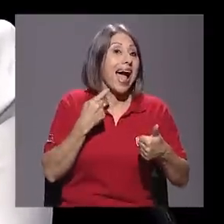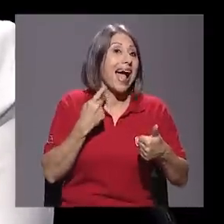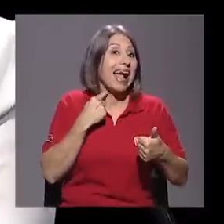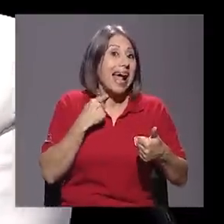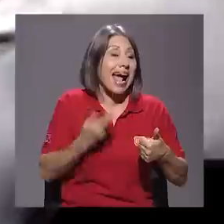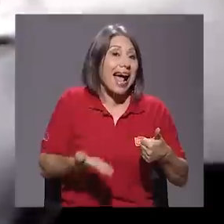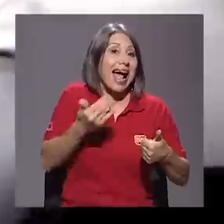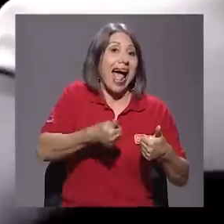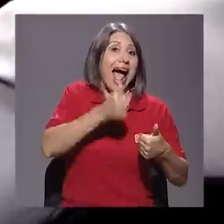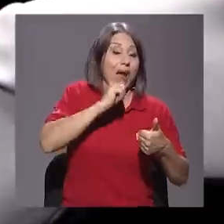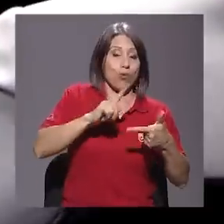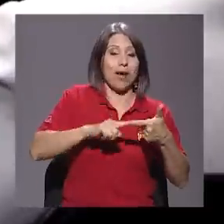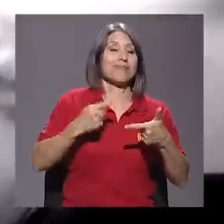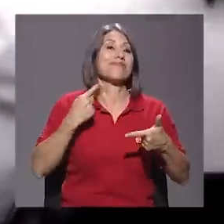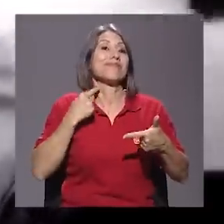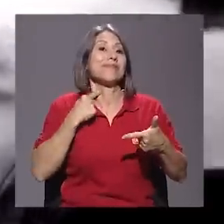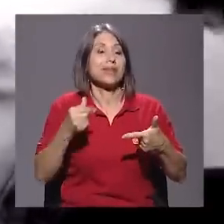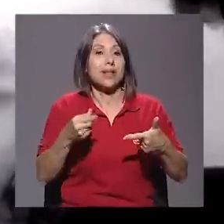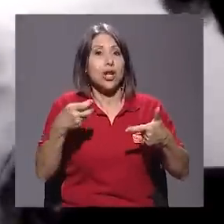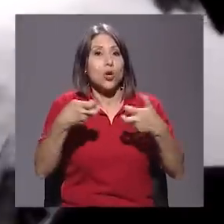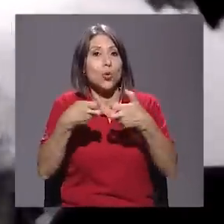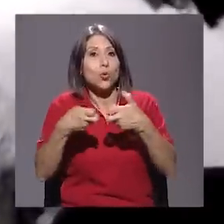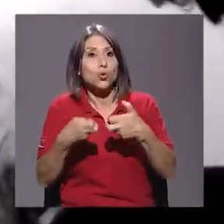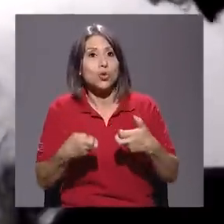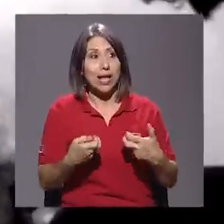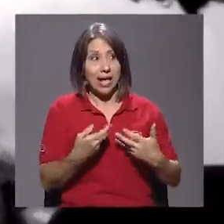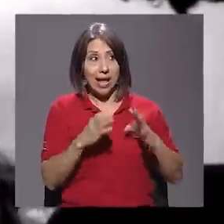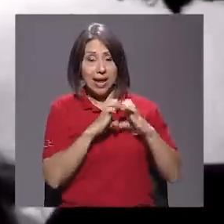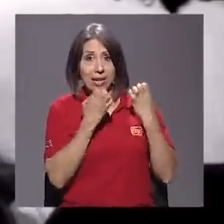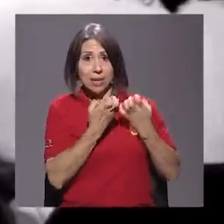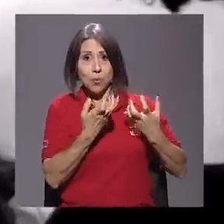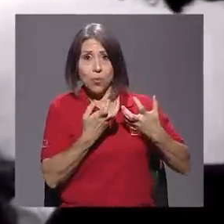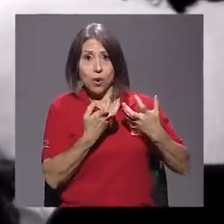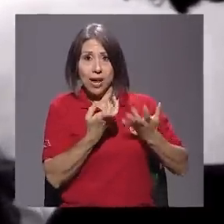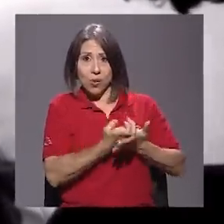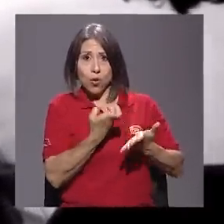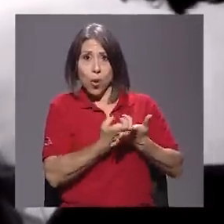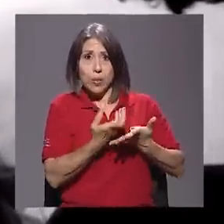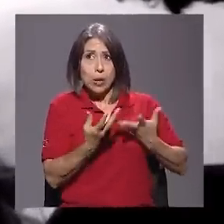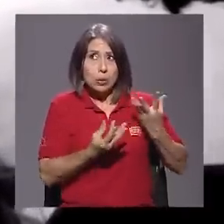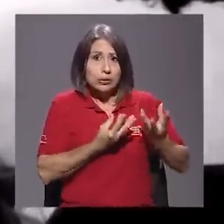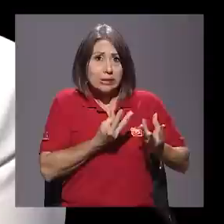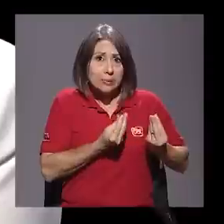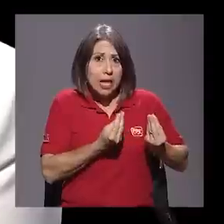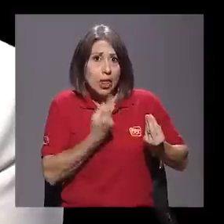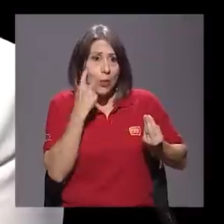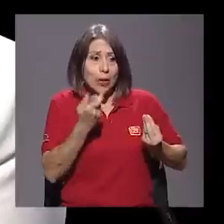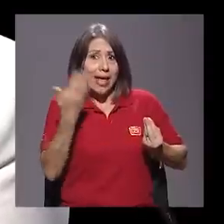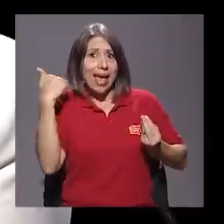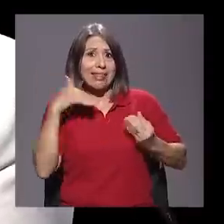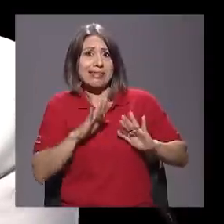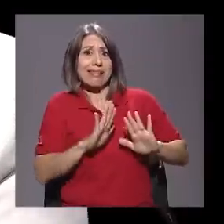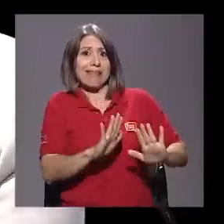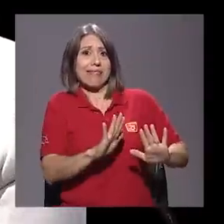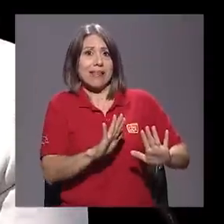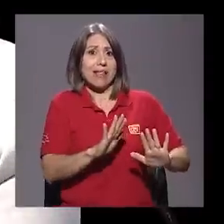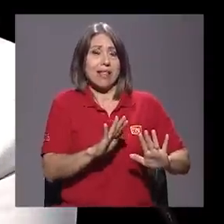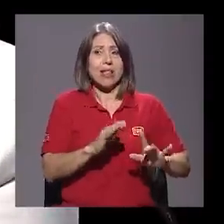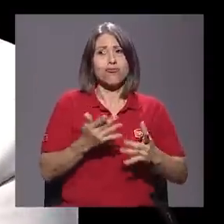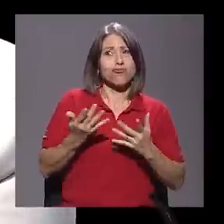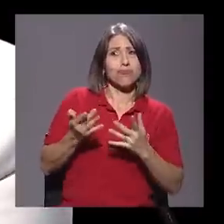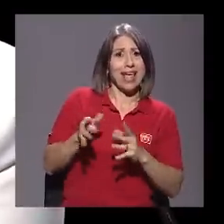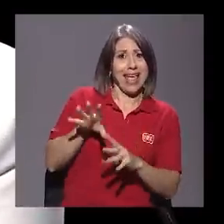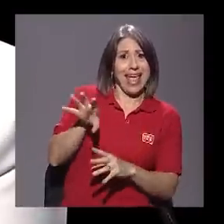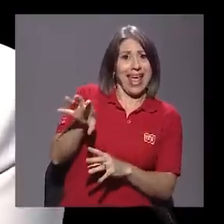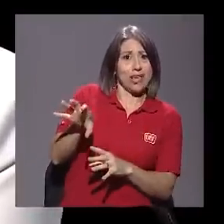¿Hay miedo de parte del equipo económico, de algún modo, por ese hermetismo que tuvieron? ¿De ellos o